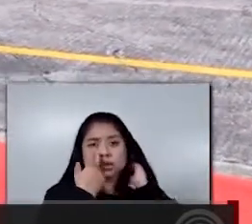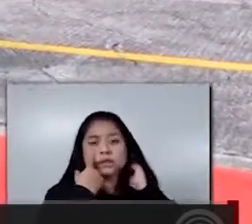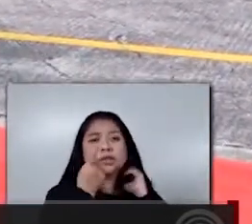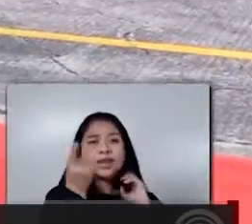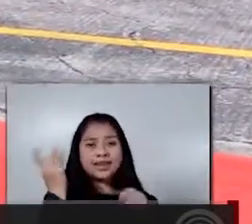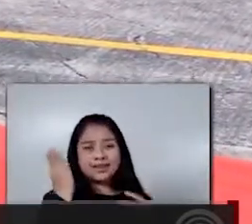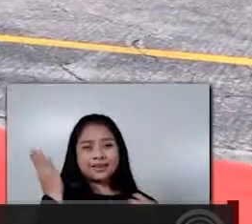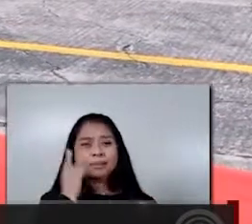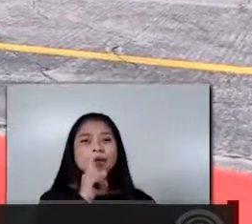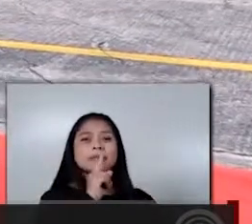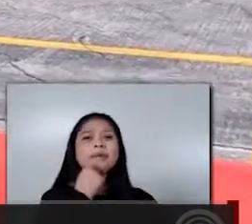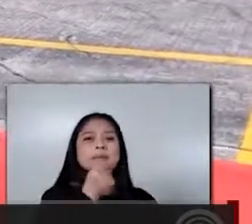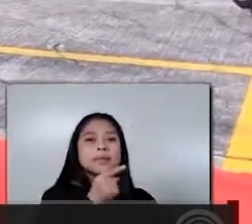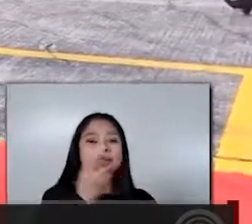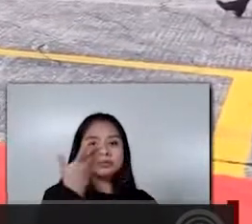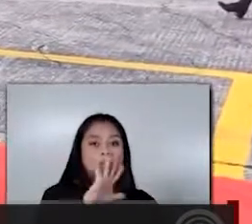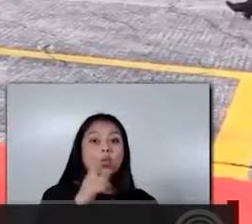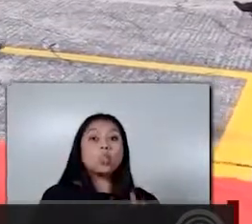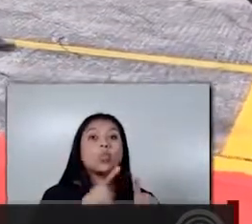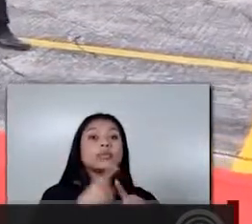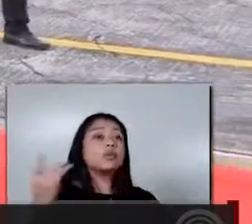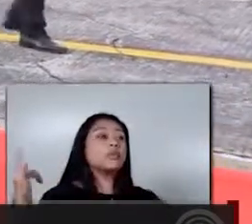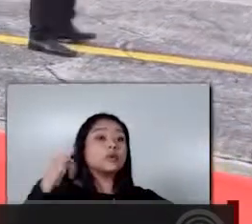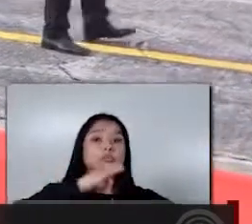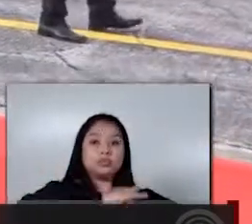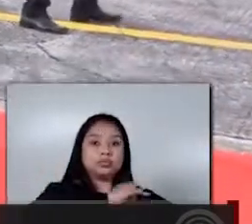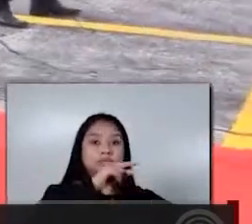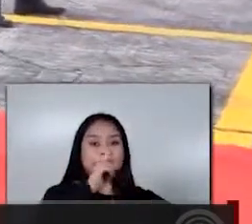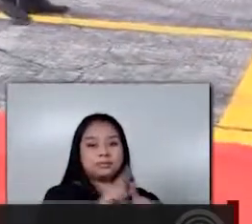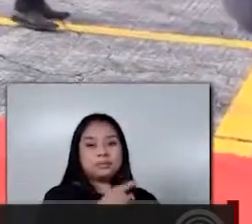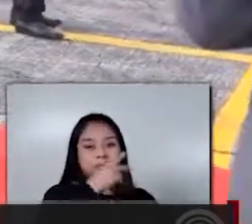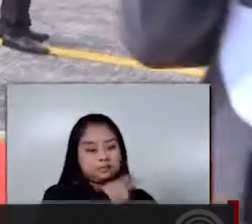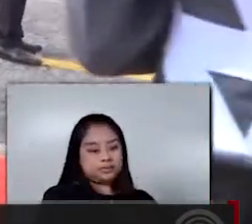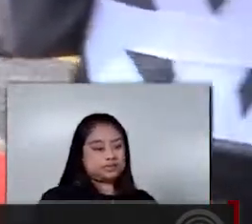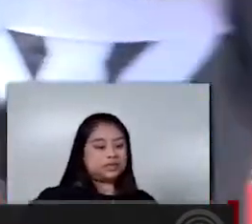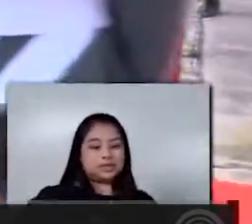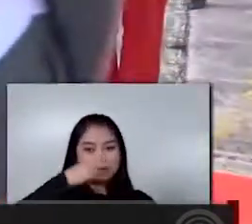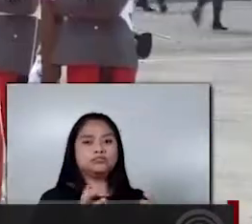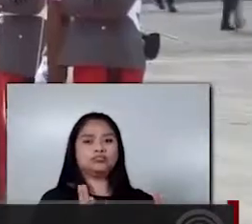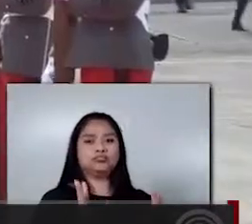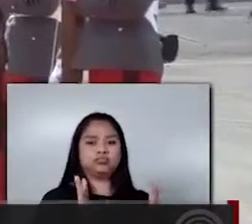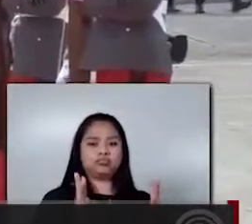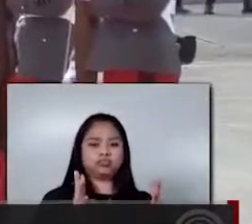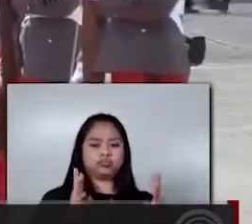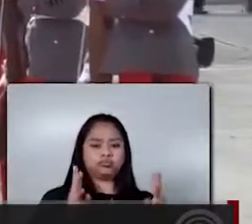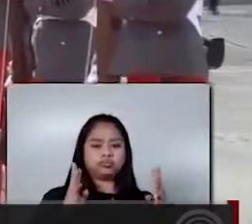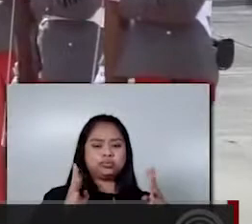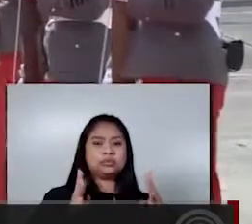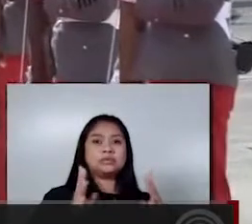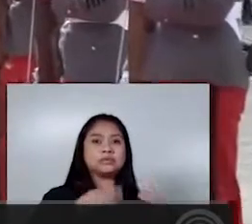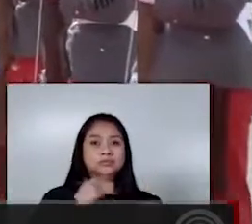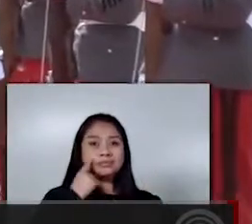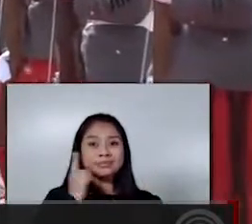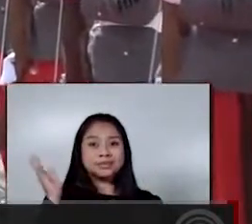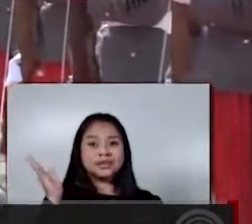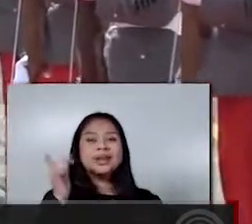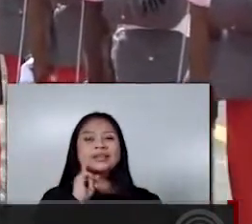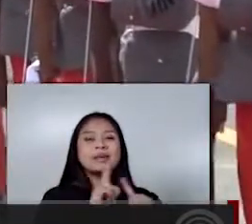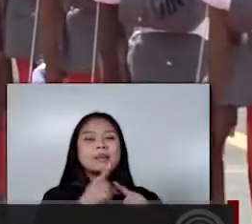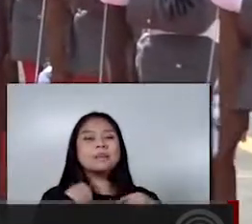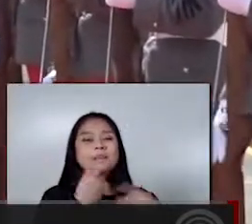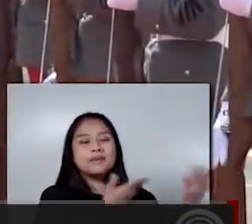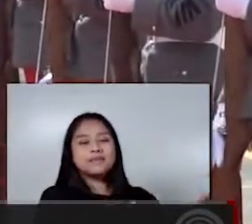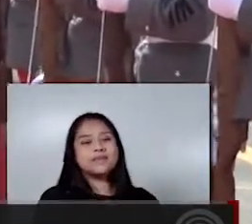la reunión bilateral entre los presidentes Andrés Manuel López Obrador y Alejandro Yamatei, además de la seguridad fronteriza y la migración. Yamatei y